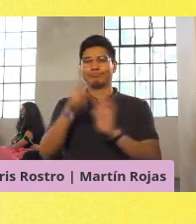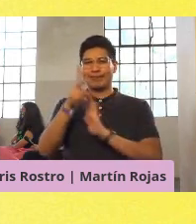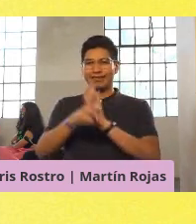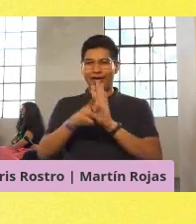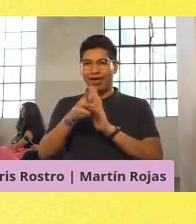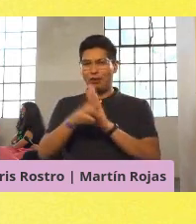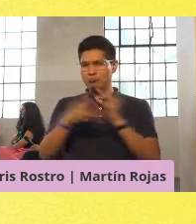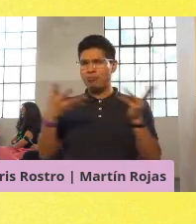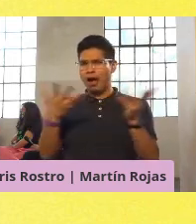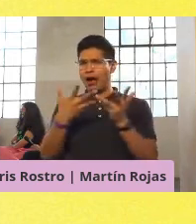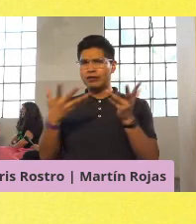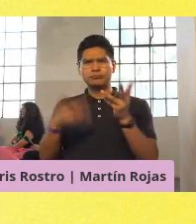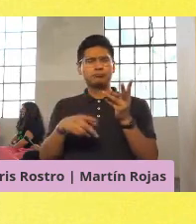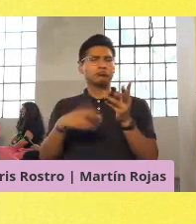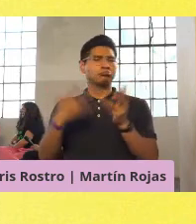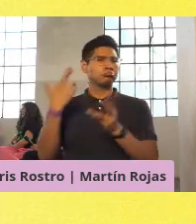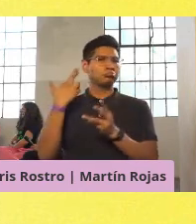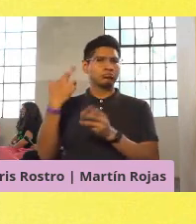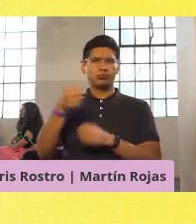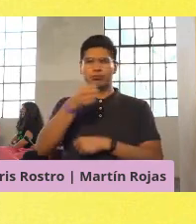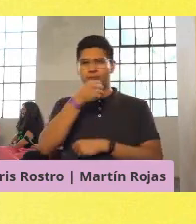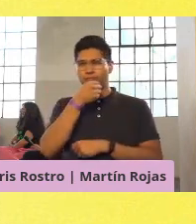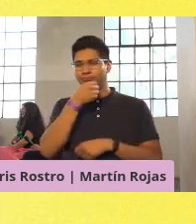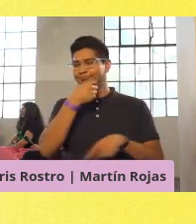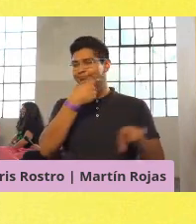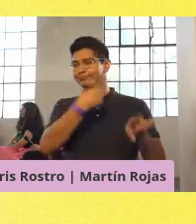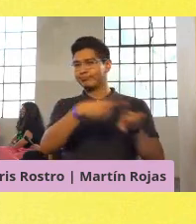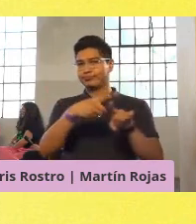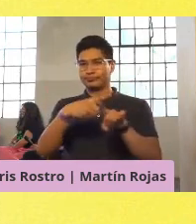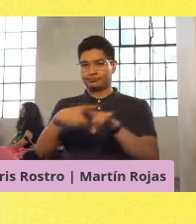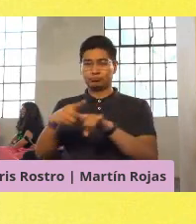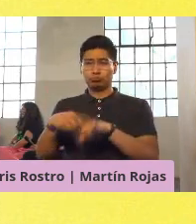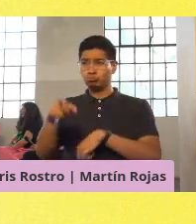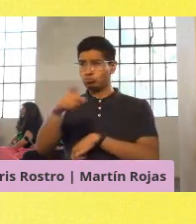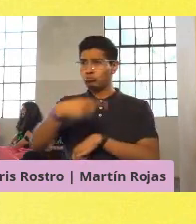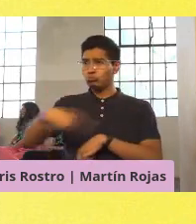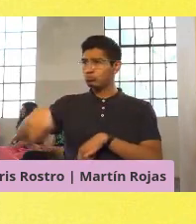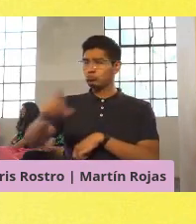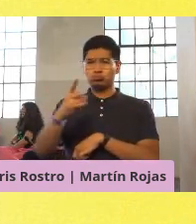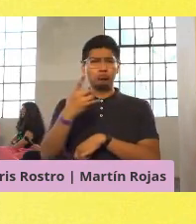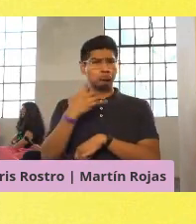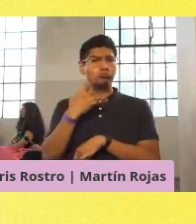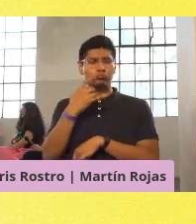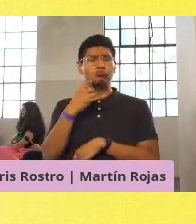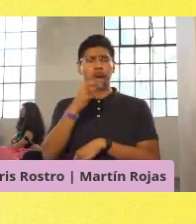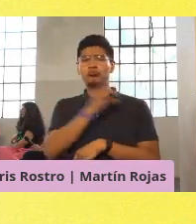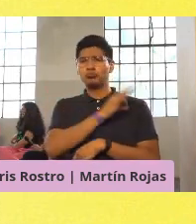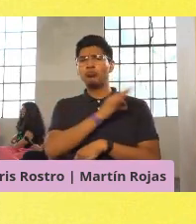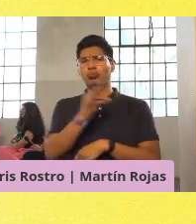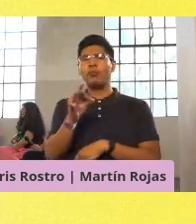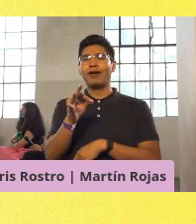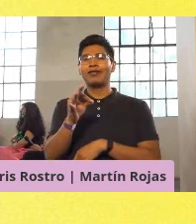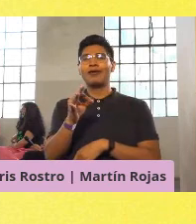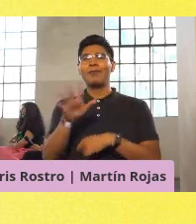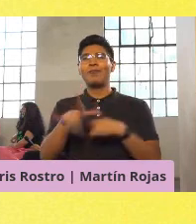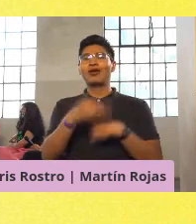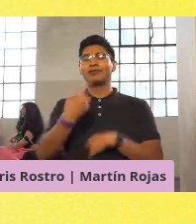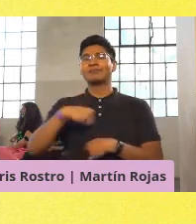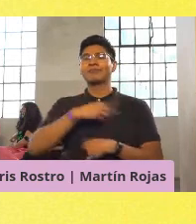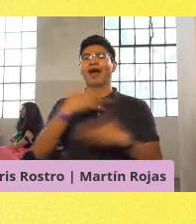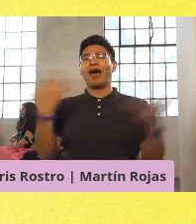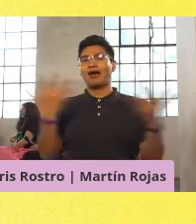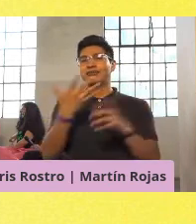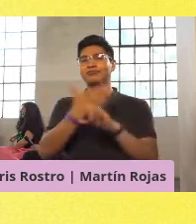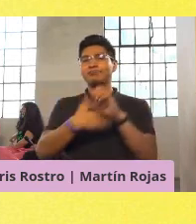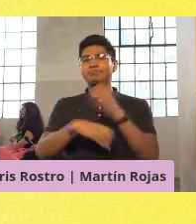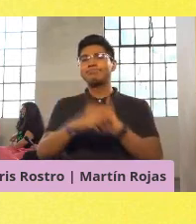podcasts, entonces yo supongo que vamos a seguir para allá. Entonces, como que la verdad, échenle ojo porque ya, como que estamos haciendo un montón de cosas, también